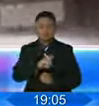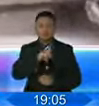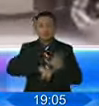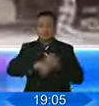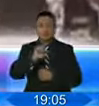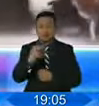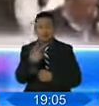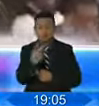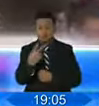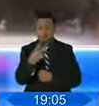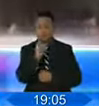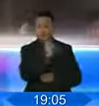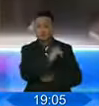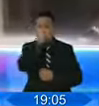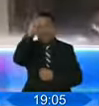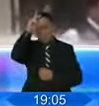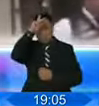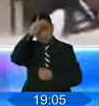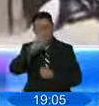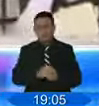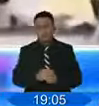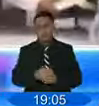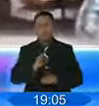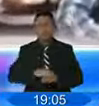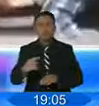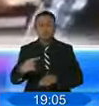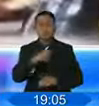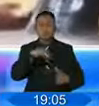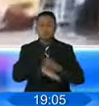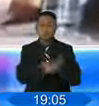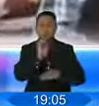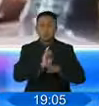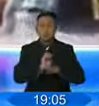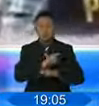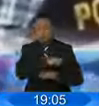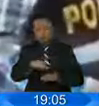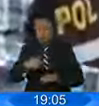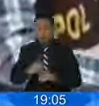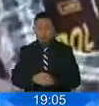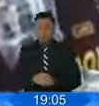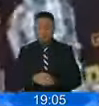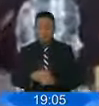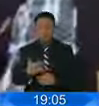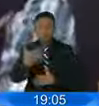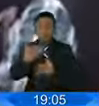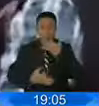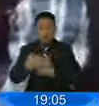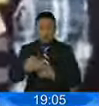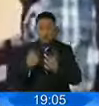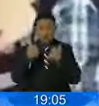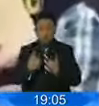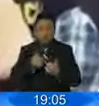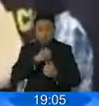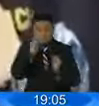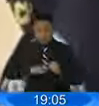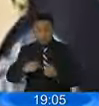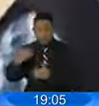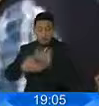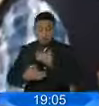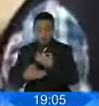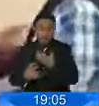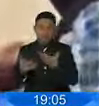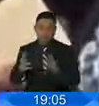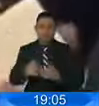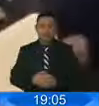finales del año pasado, hasta donde llegó afirmando que en el Ecuador no existirían las garantías jurídicas que le permitan afrontar este